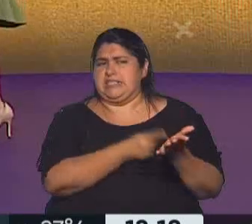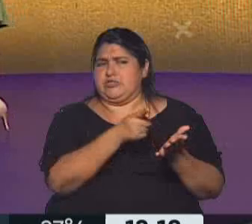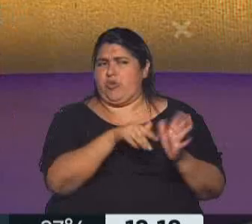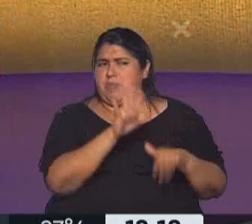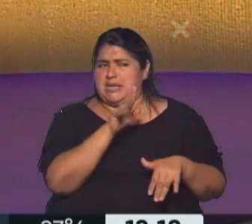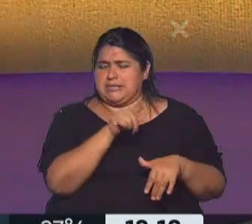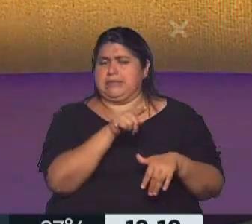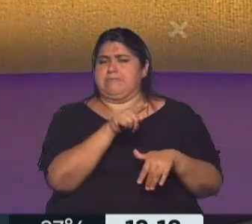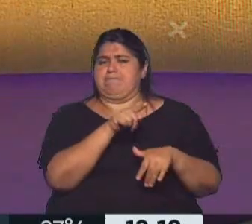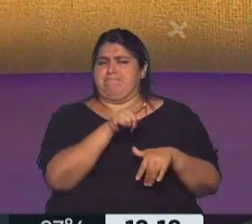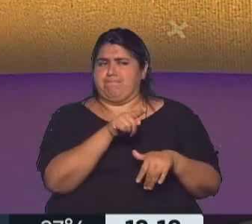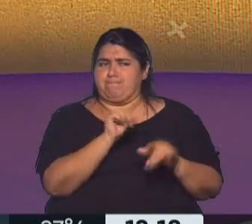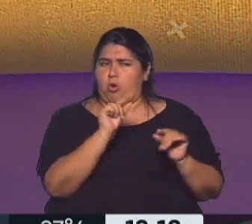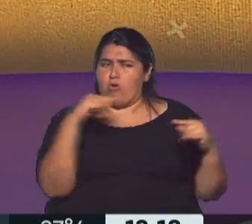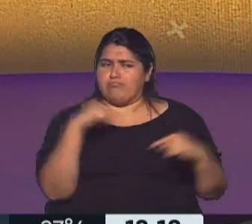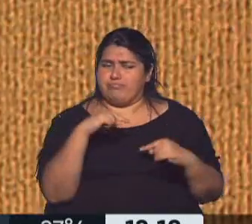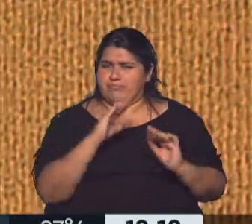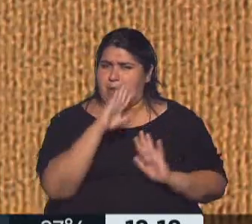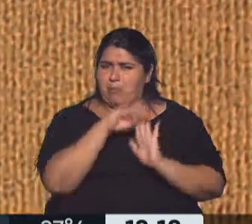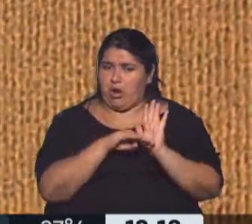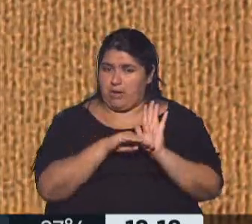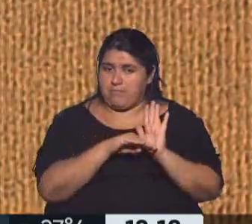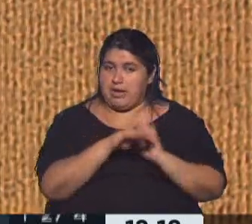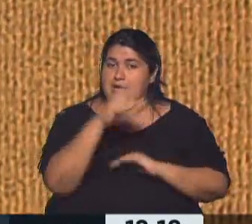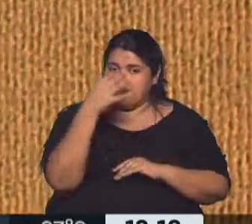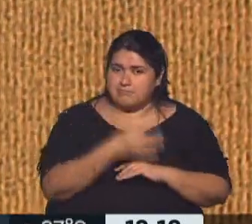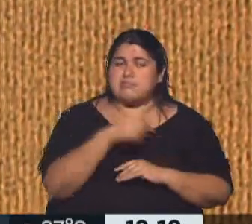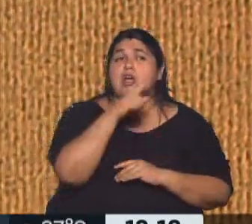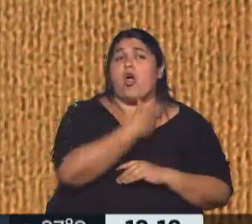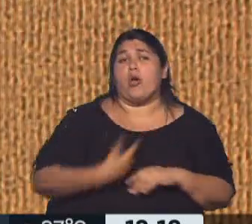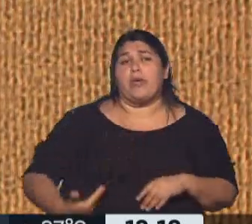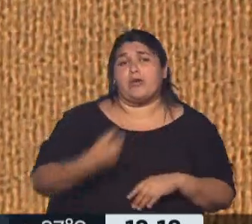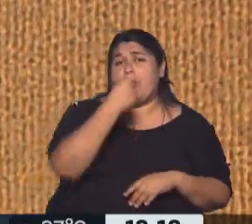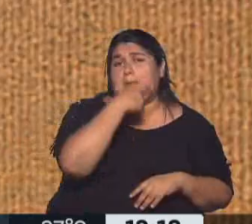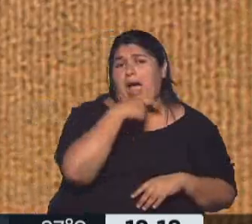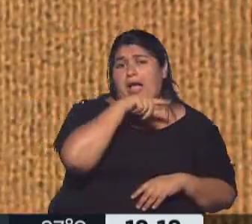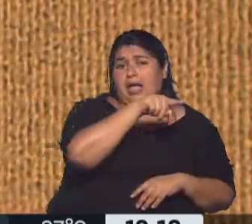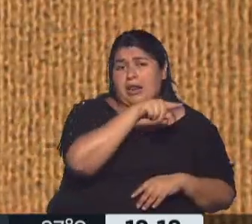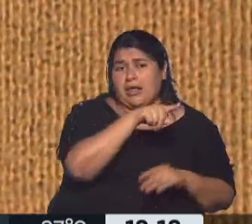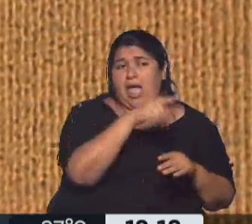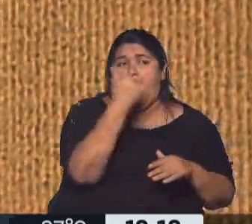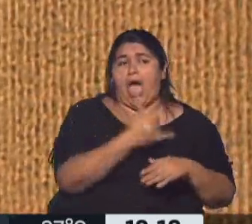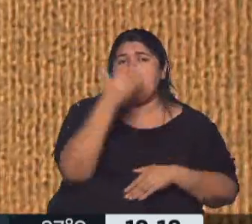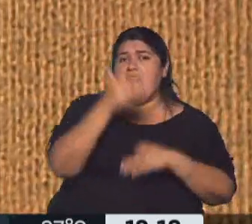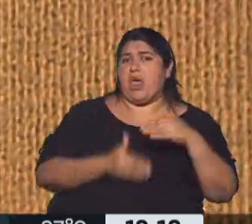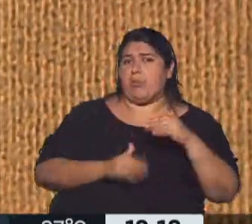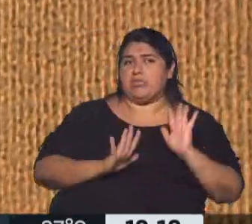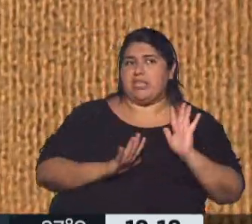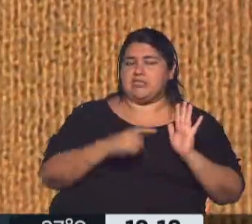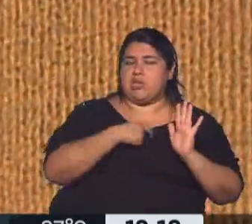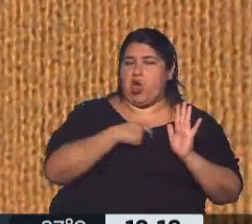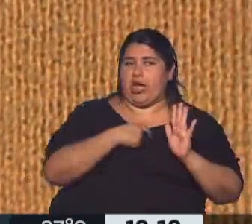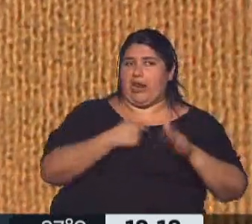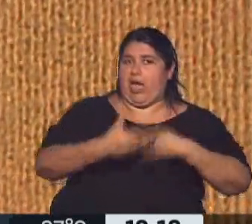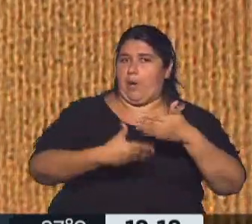potencialmente críticas para el programa. En castellano, el gobierno de Mauricio Macri tenía ciertos límites que no quería cruzar. Por